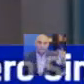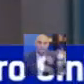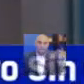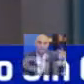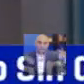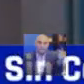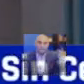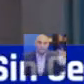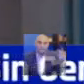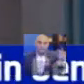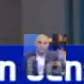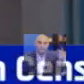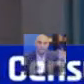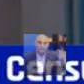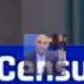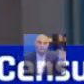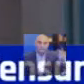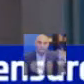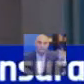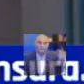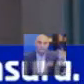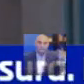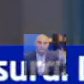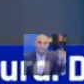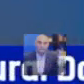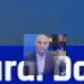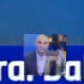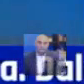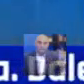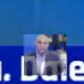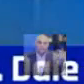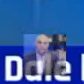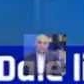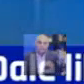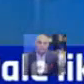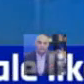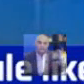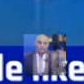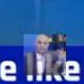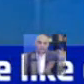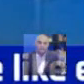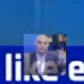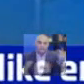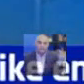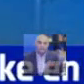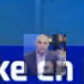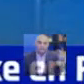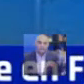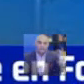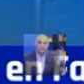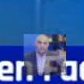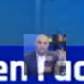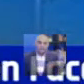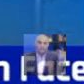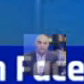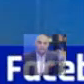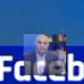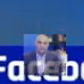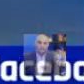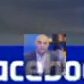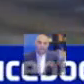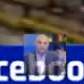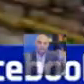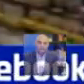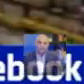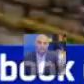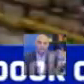escritores de derecha hayan construido el fantasma del miedo a lo que llaman el